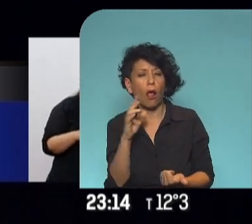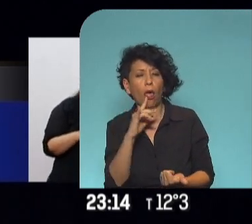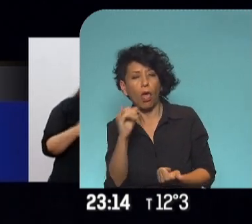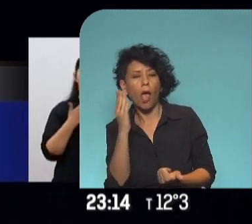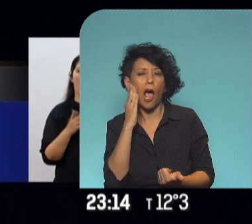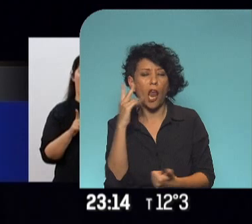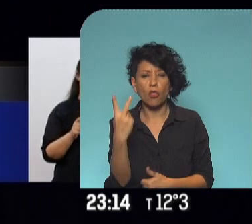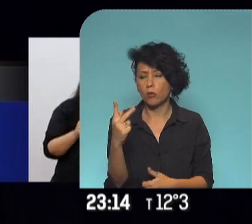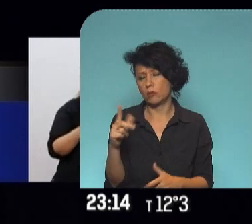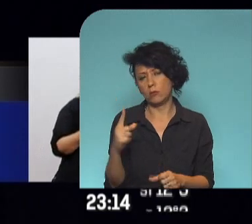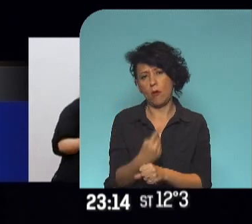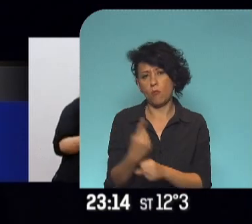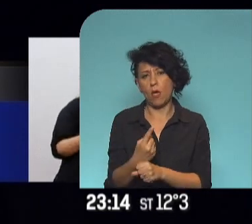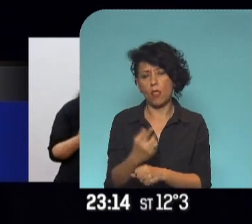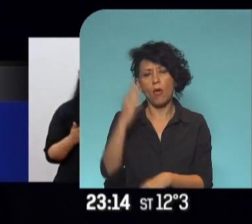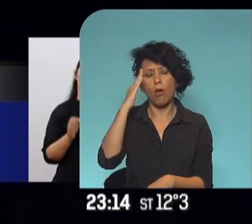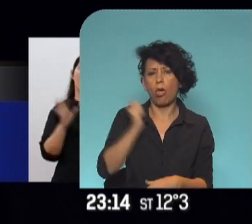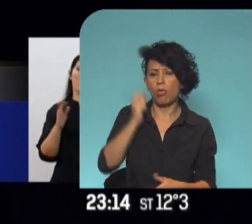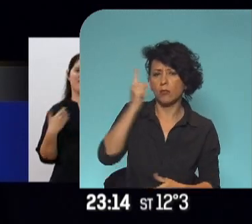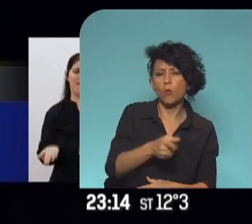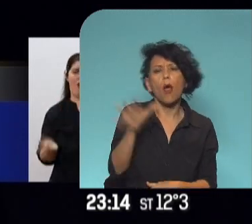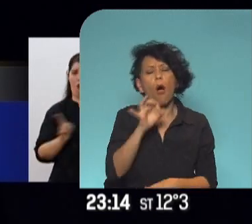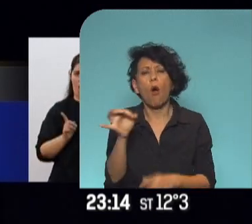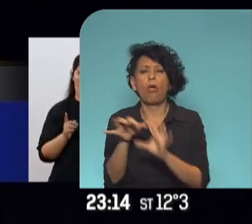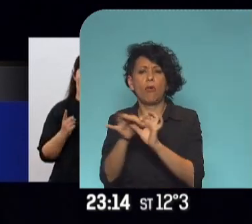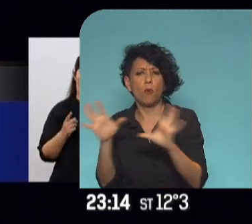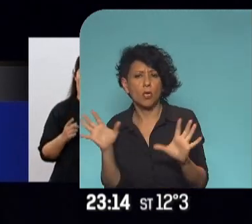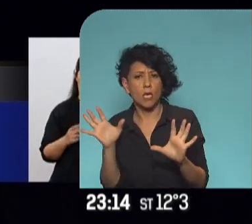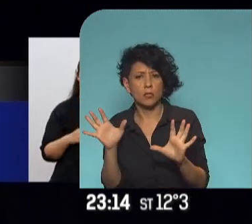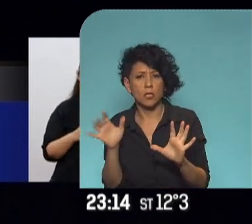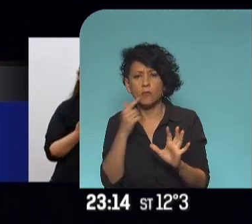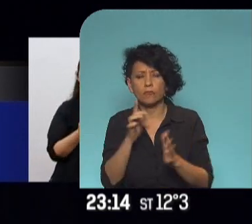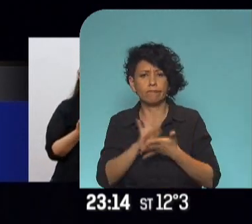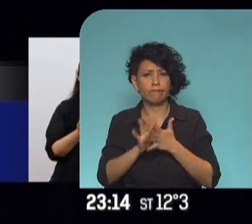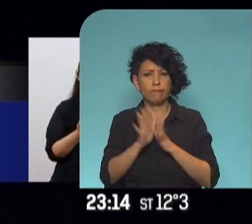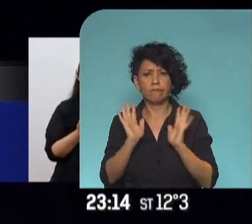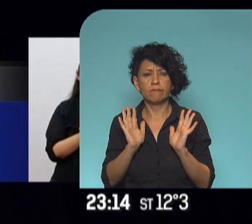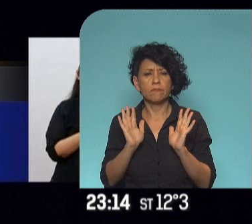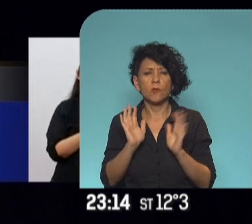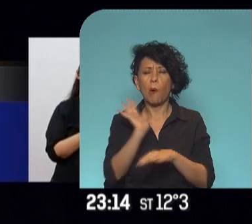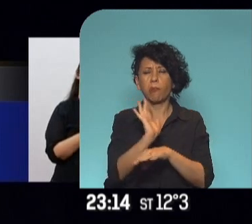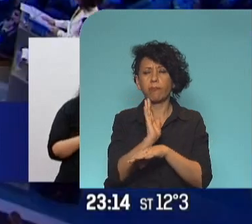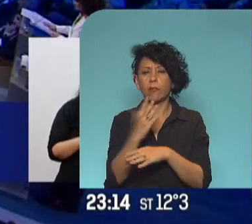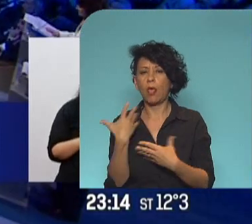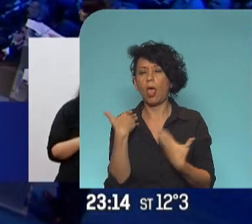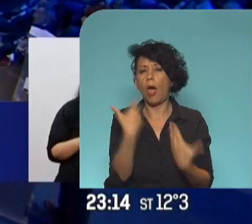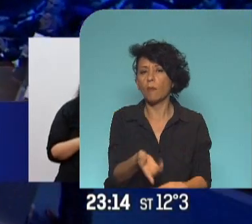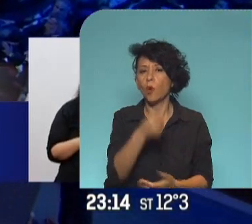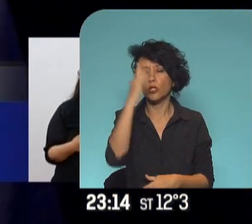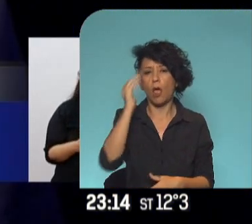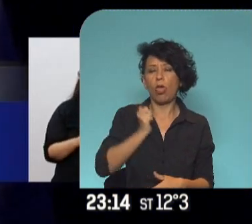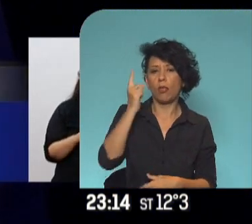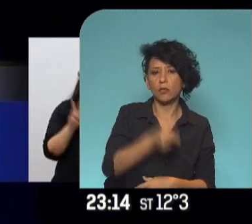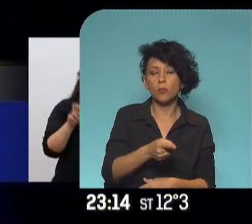se está con la dictadura o se está con la democracia. Y la neutralidad es avalar la dictadura. No quiero eludir